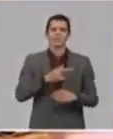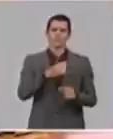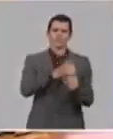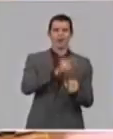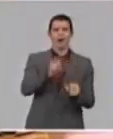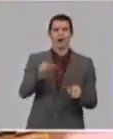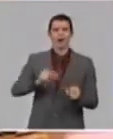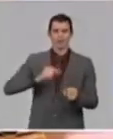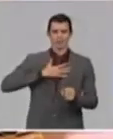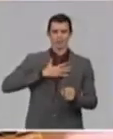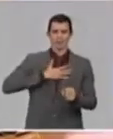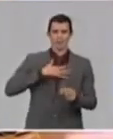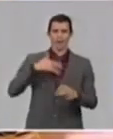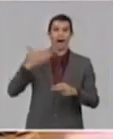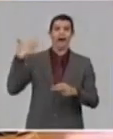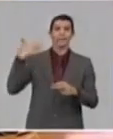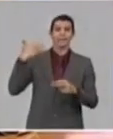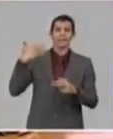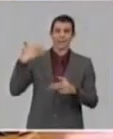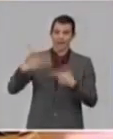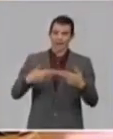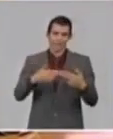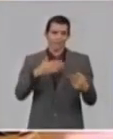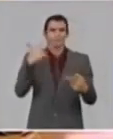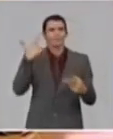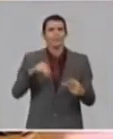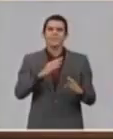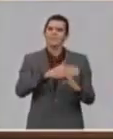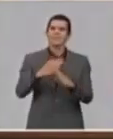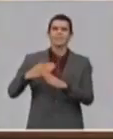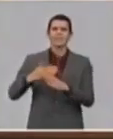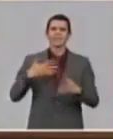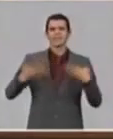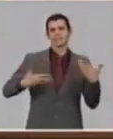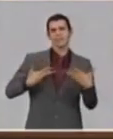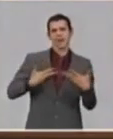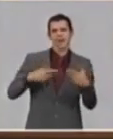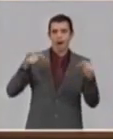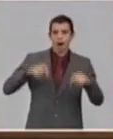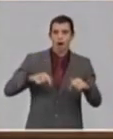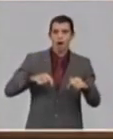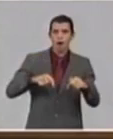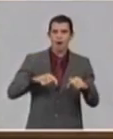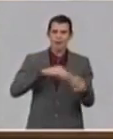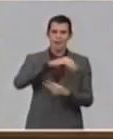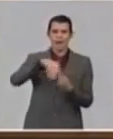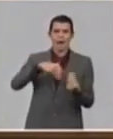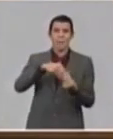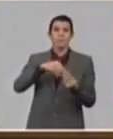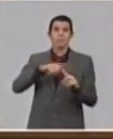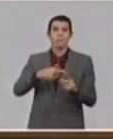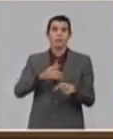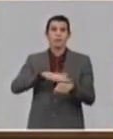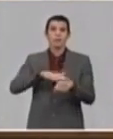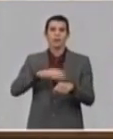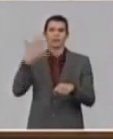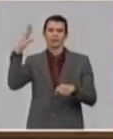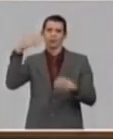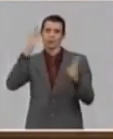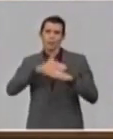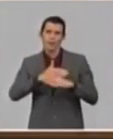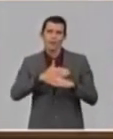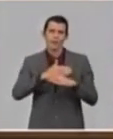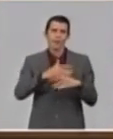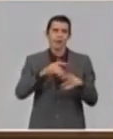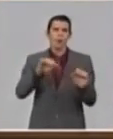a las direcciones de trabajo y al Ministerio de Trabajo a decir que dónde pudieran ellos laborar, tienen sus actividades suspendidas y también